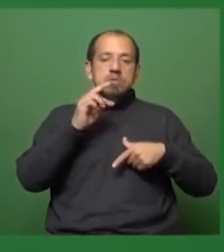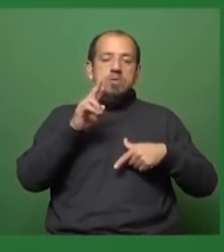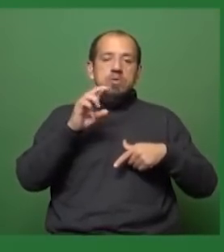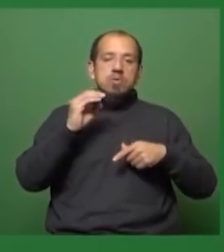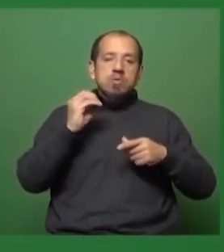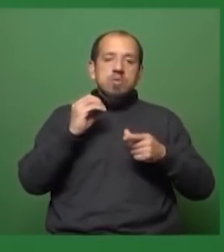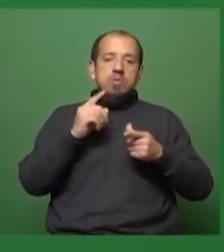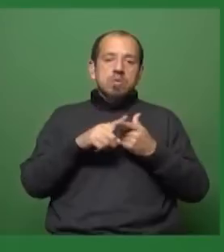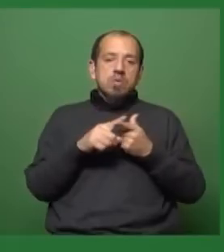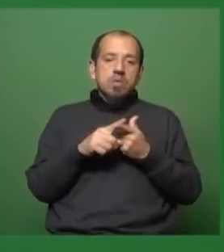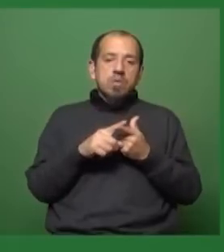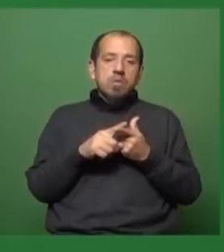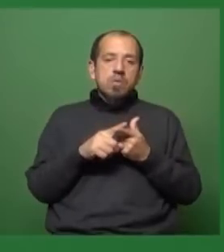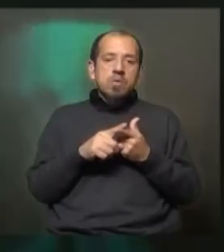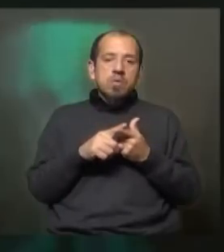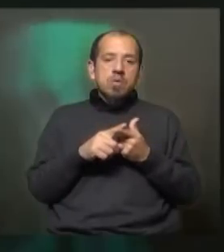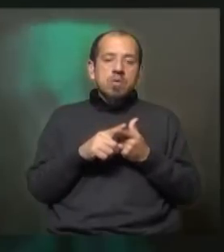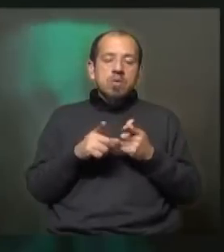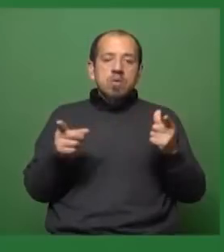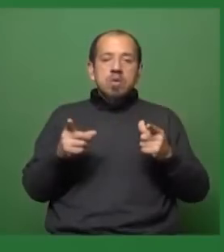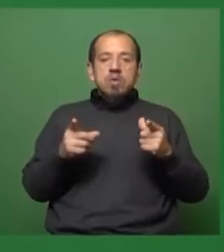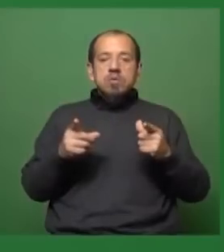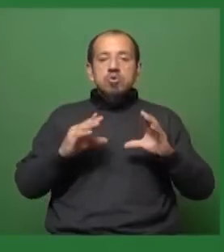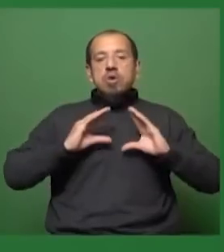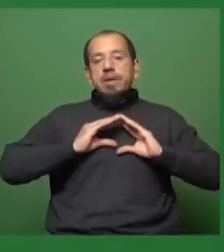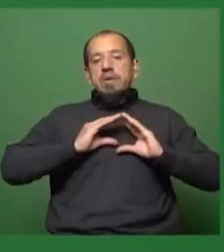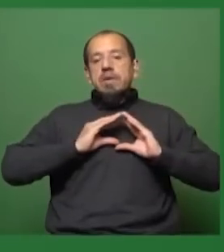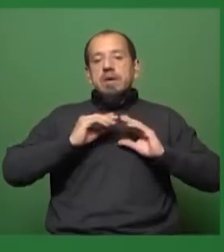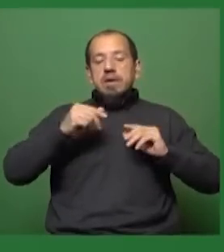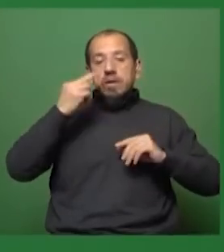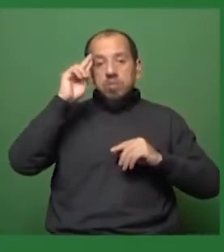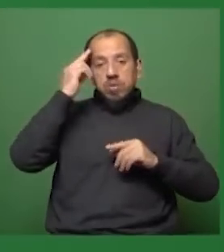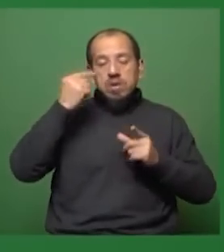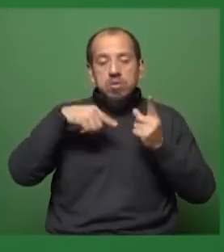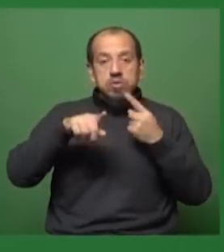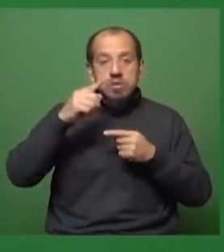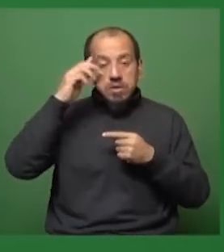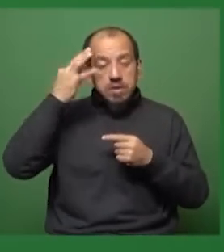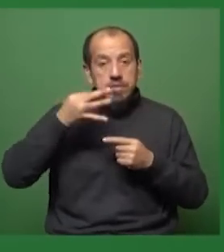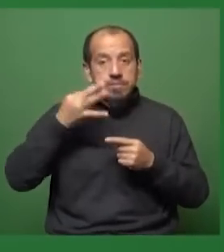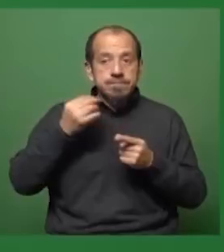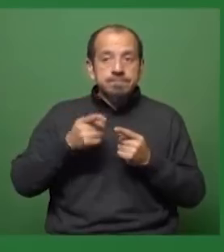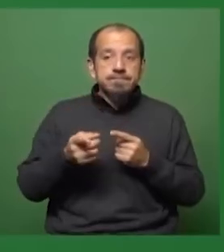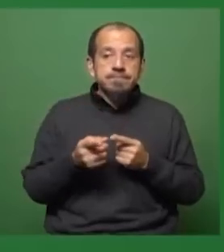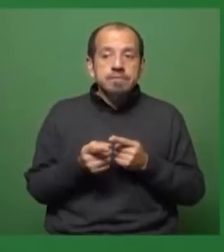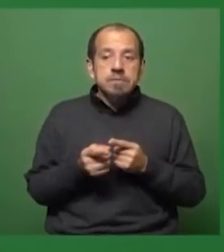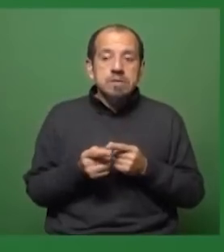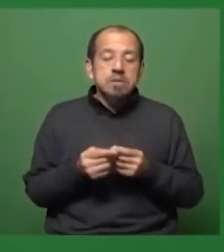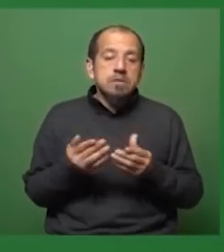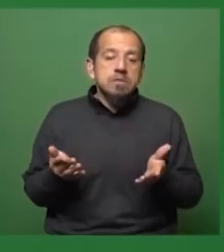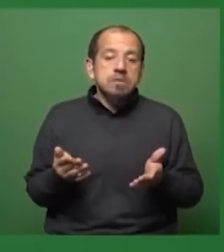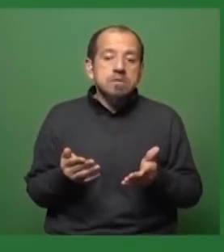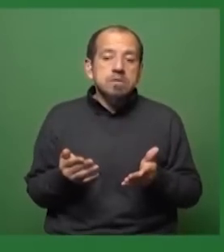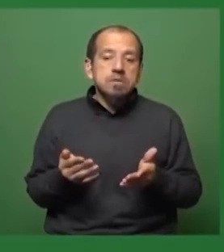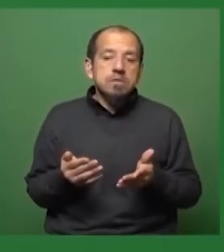la Armenia en Uruguay decir en realidad bueno fuimos casi hicimos